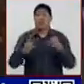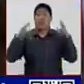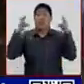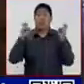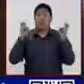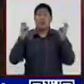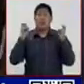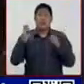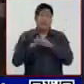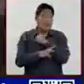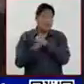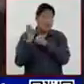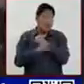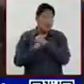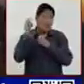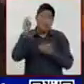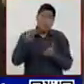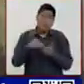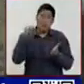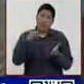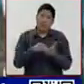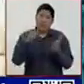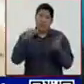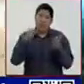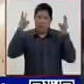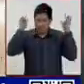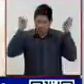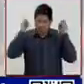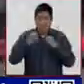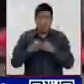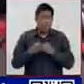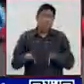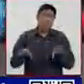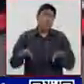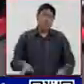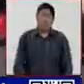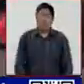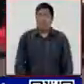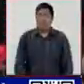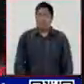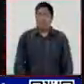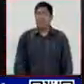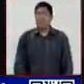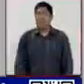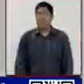víctimas de robos millonarios que asciende en materia de pérdidas.